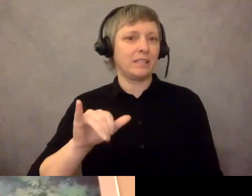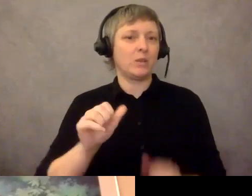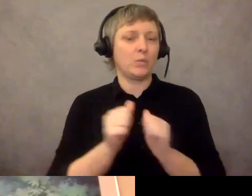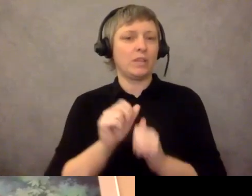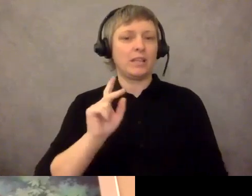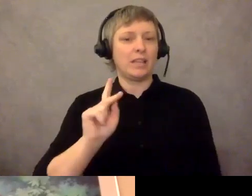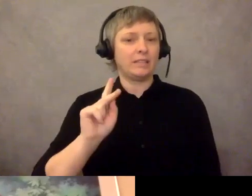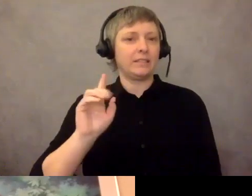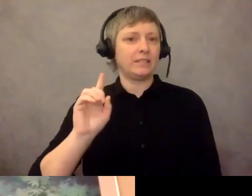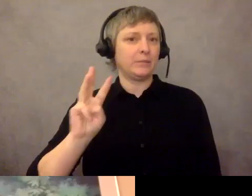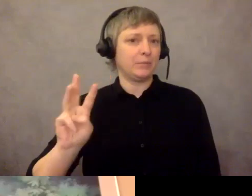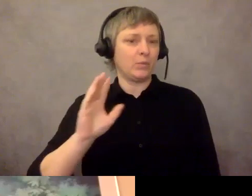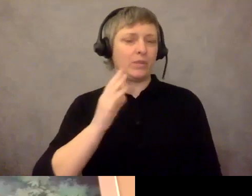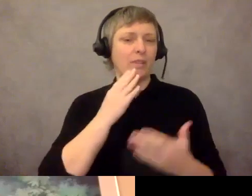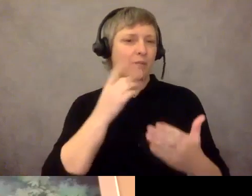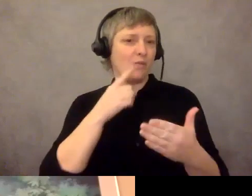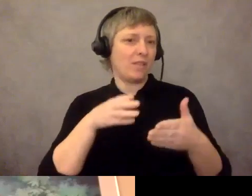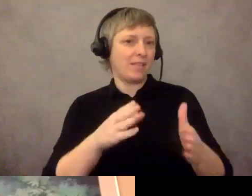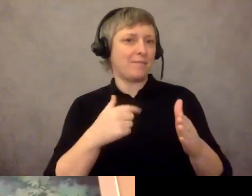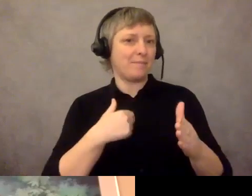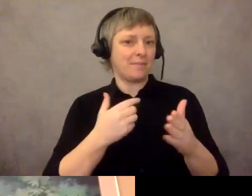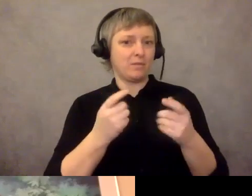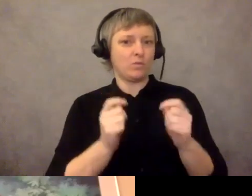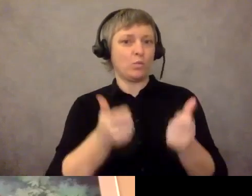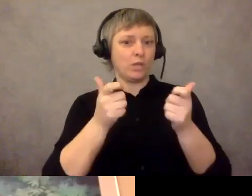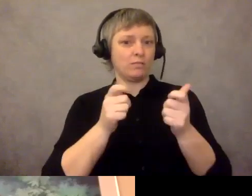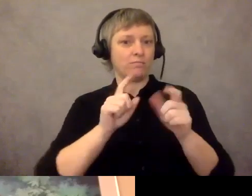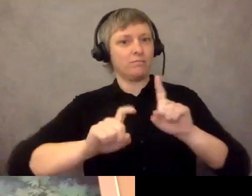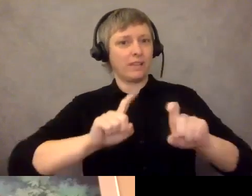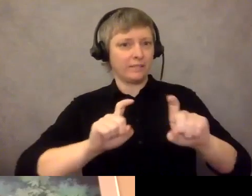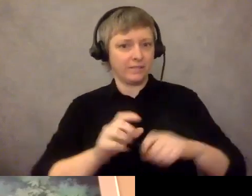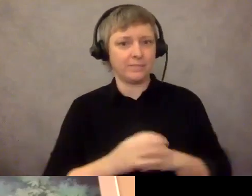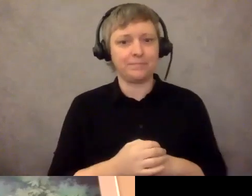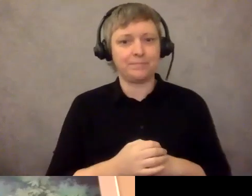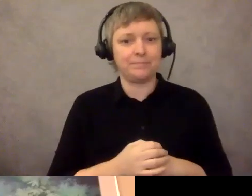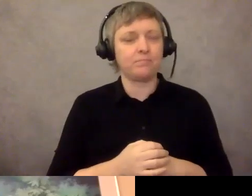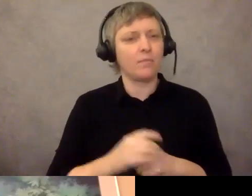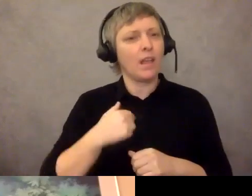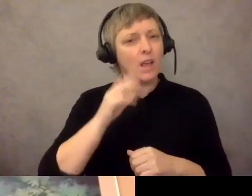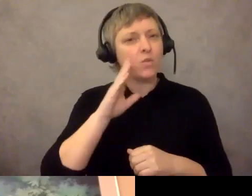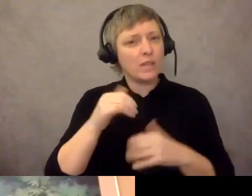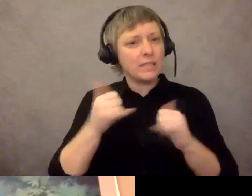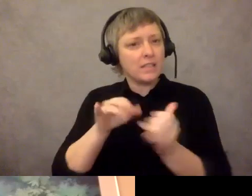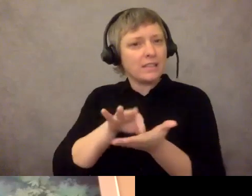por permitirme hacer una pregunta rapidita. Obviamente sé de que los votos están entrando todavía.